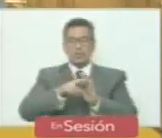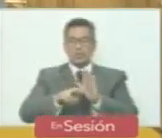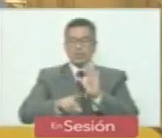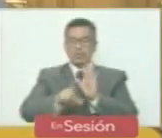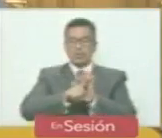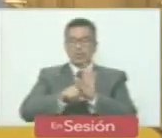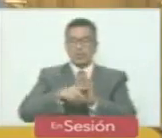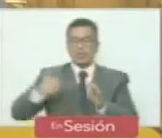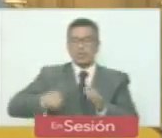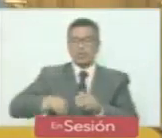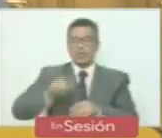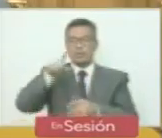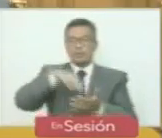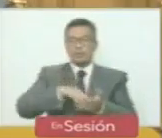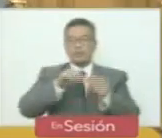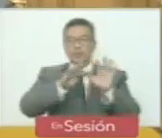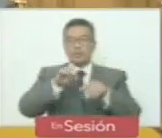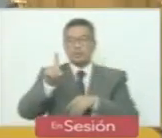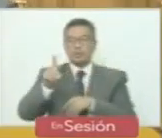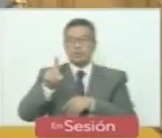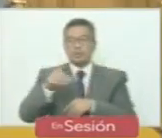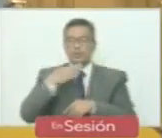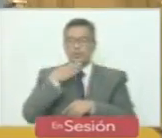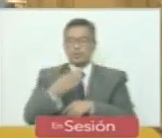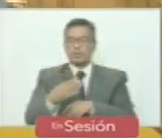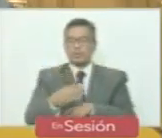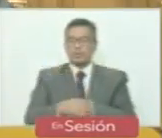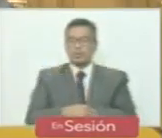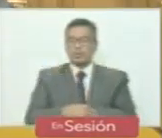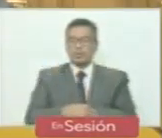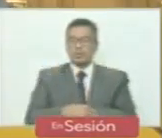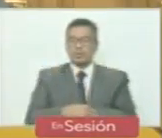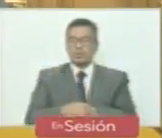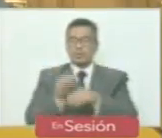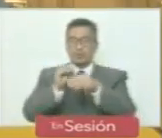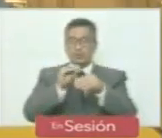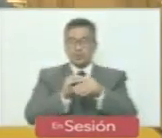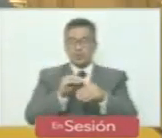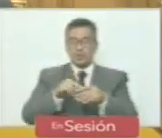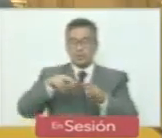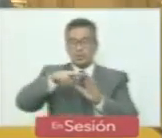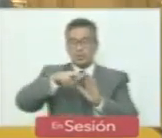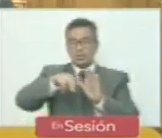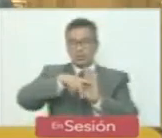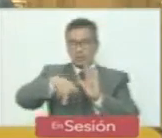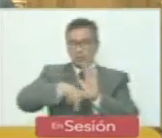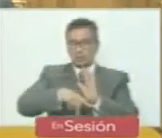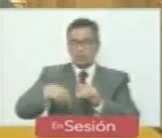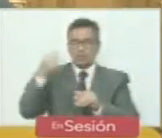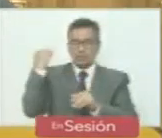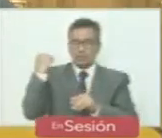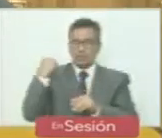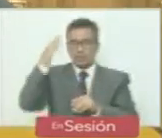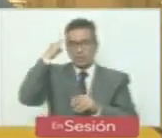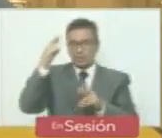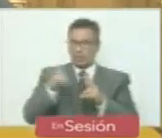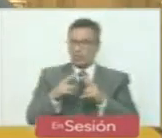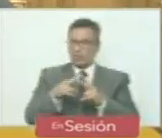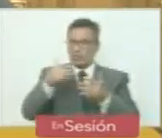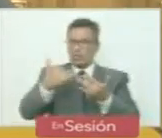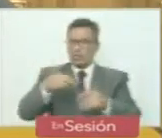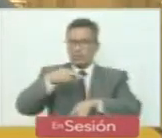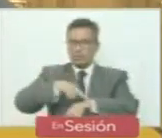en la Argentina en el año 91. Es decir, la solicitud es invocando una norma posterior que no ha sido reconocida como norma